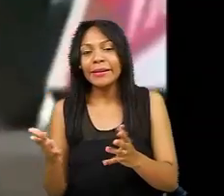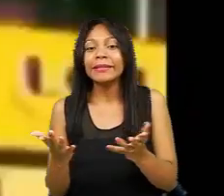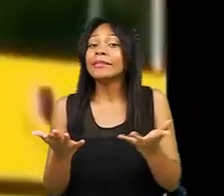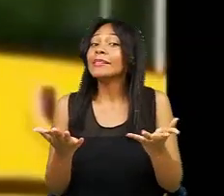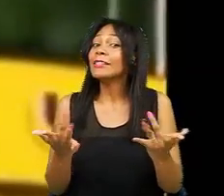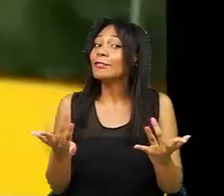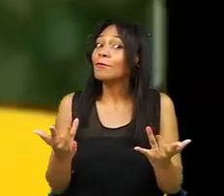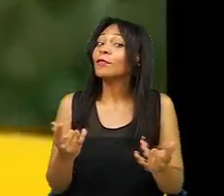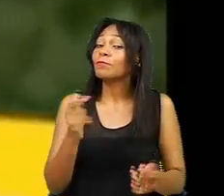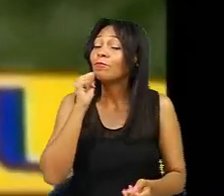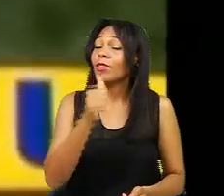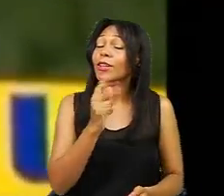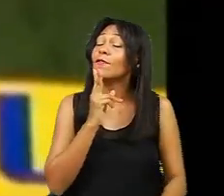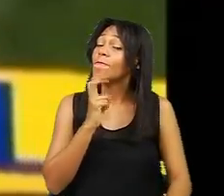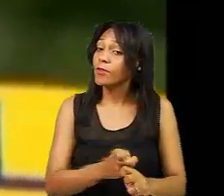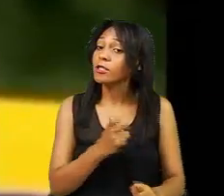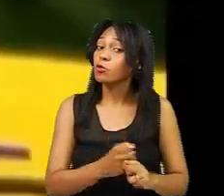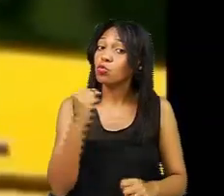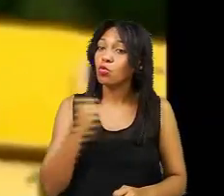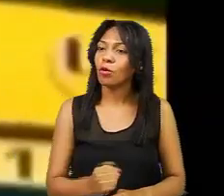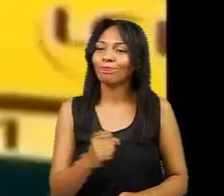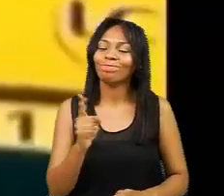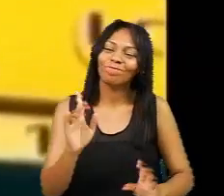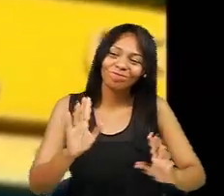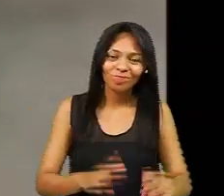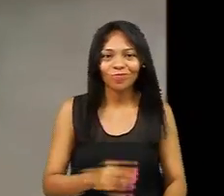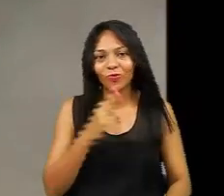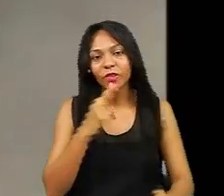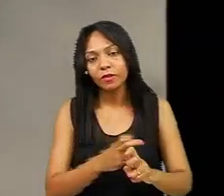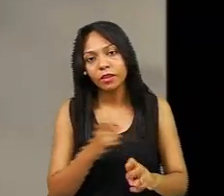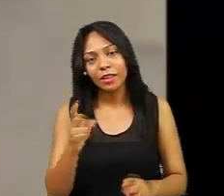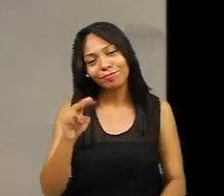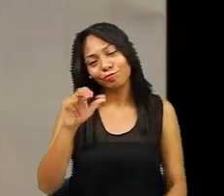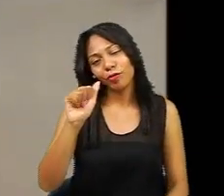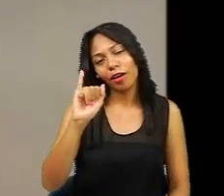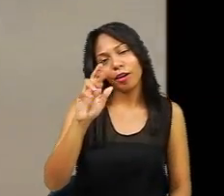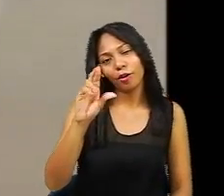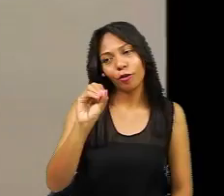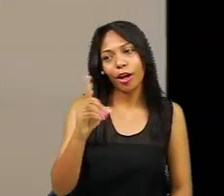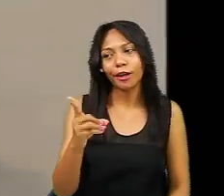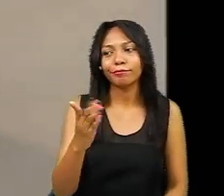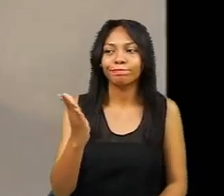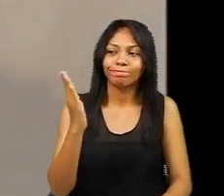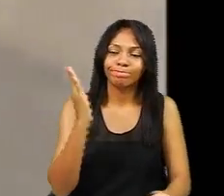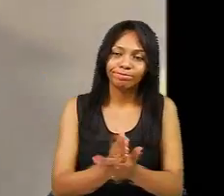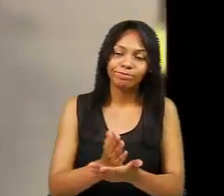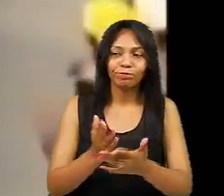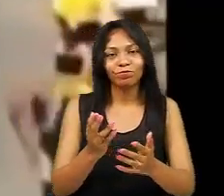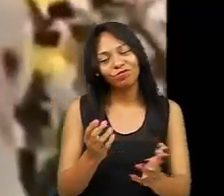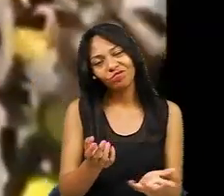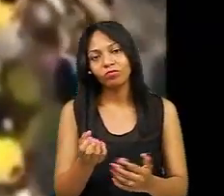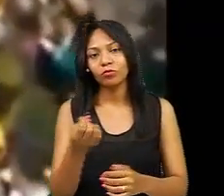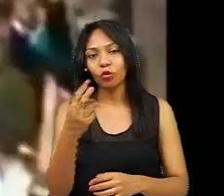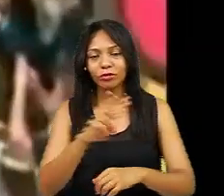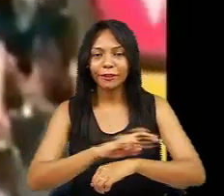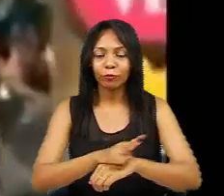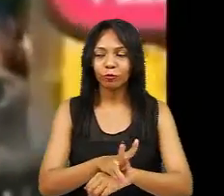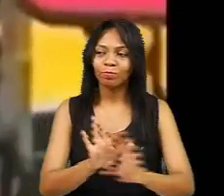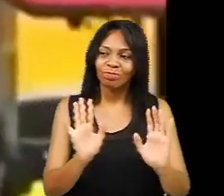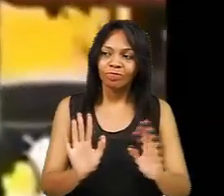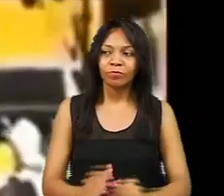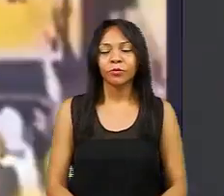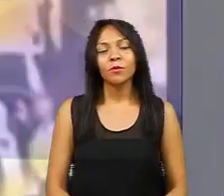el Tour de Francia hoy, donde ha perdido varios segundos el hijo de Cómbita en Boyacá, Nairo Quintana.